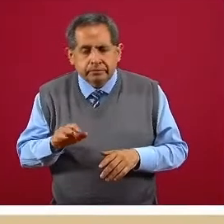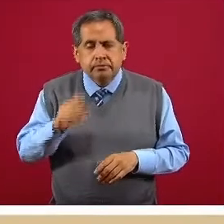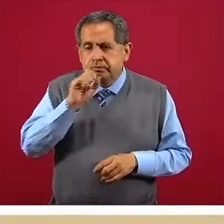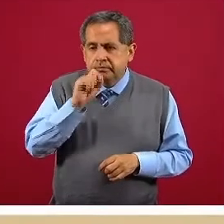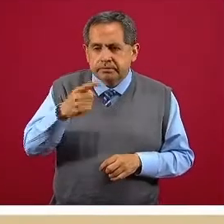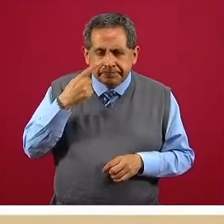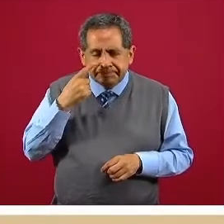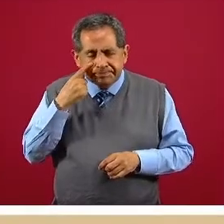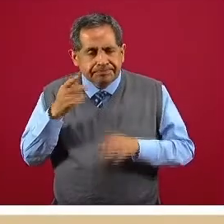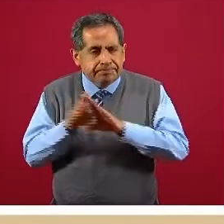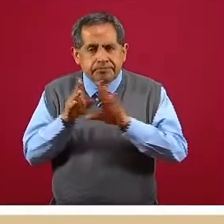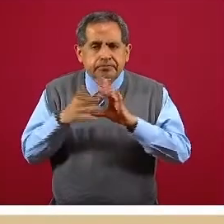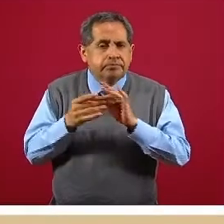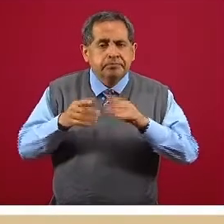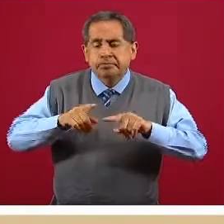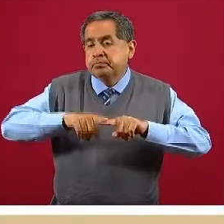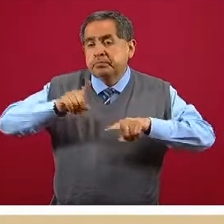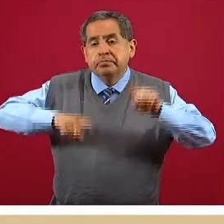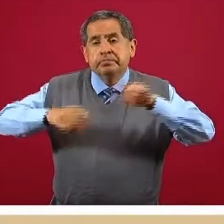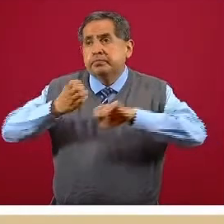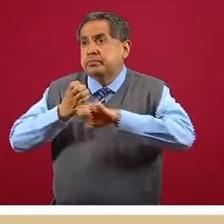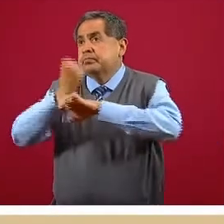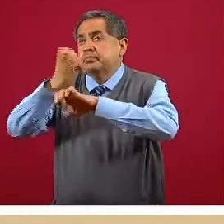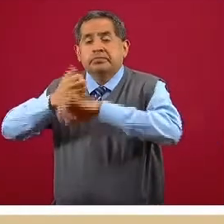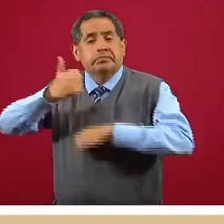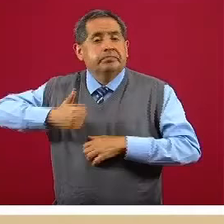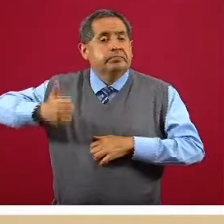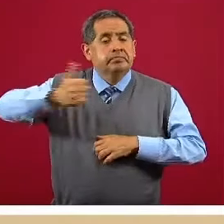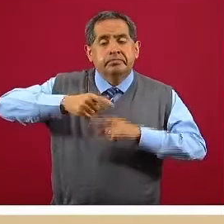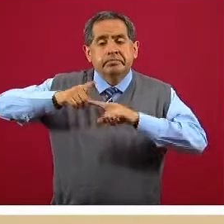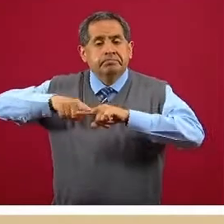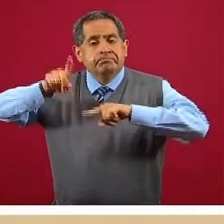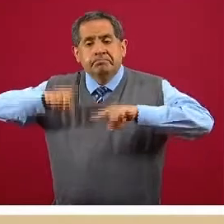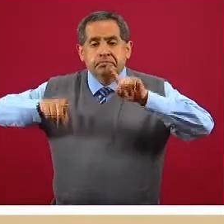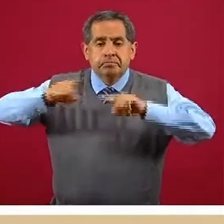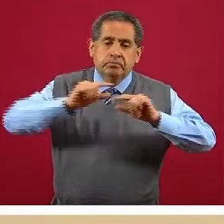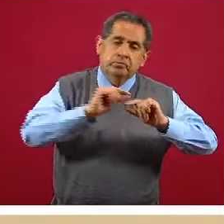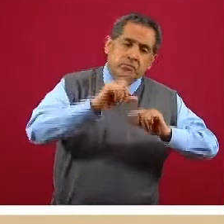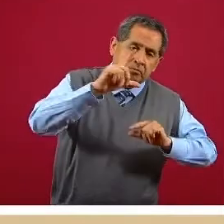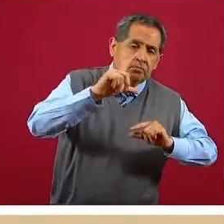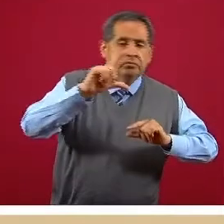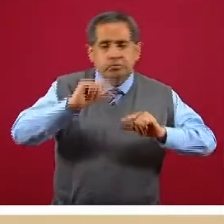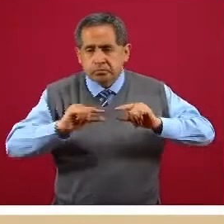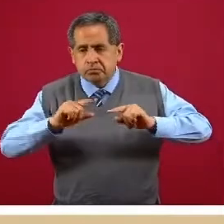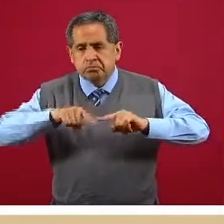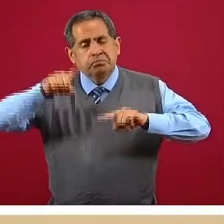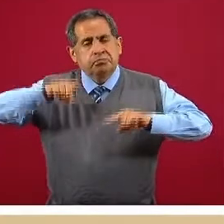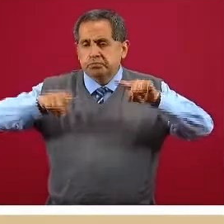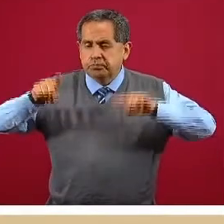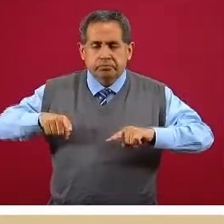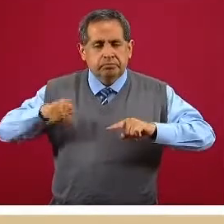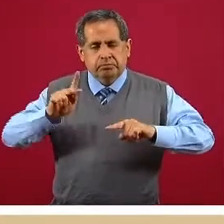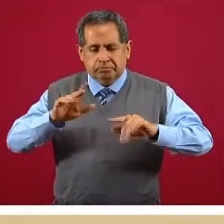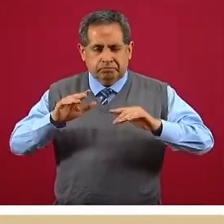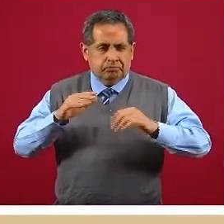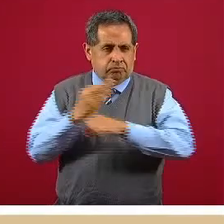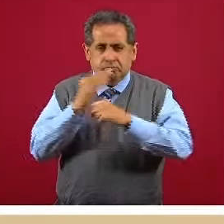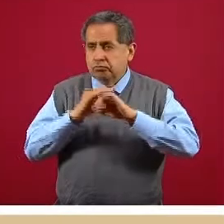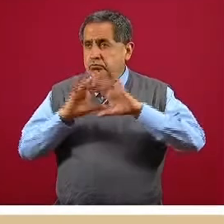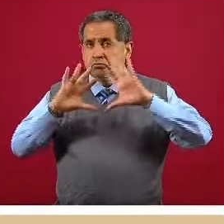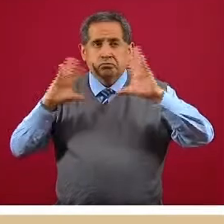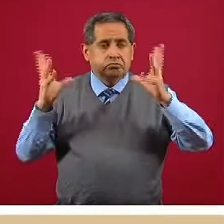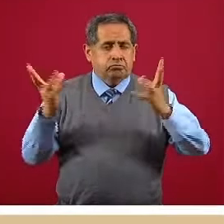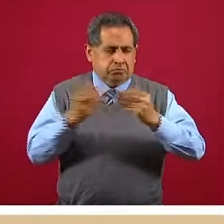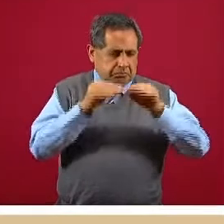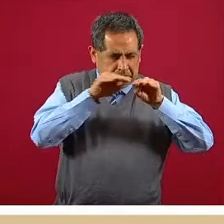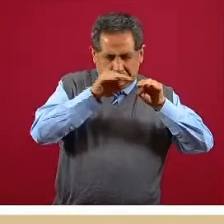podemos ver lógicamente que dependiendo de cada entidad federativa, esta se incrementa o disminuye, pero para todas o al